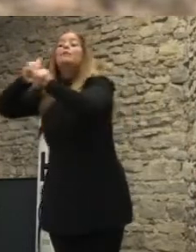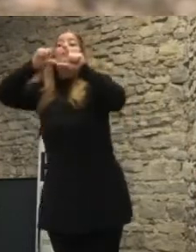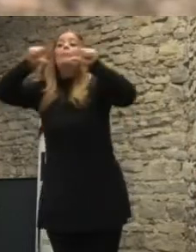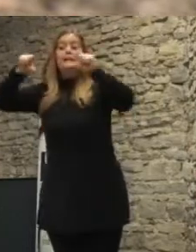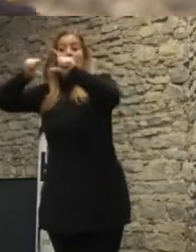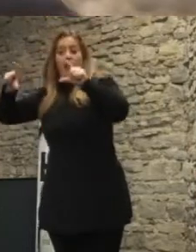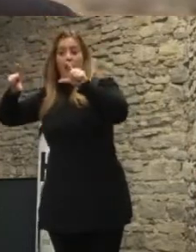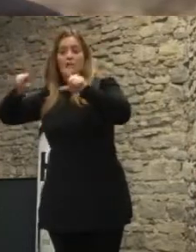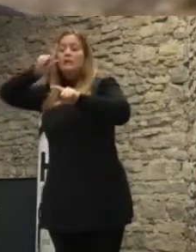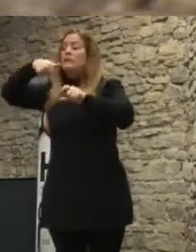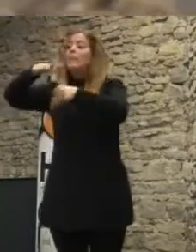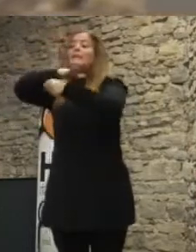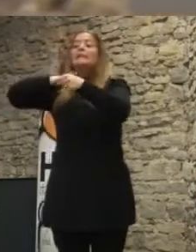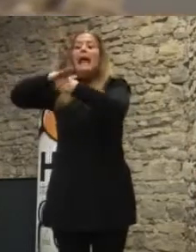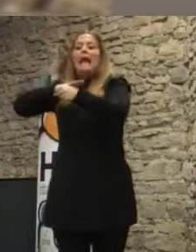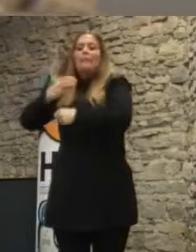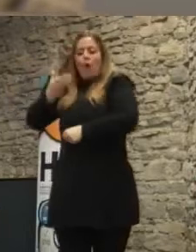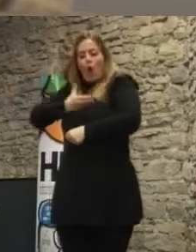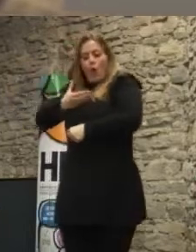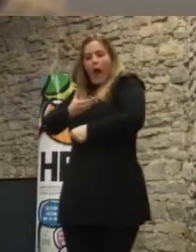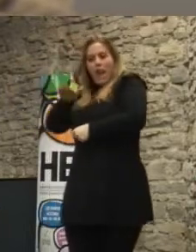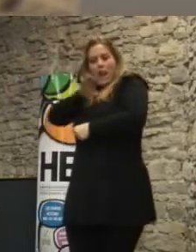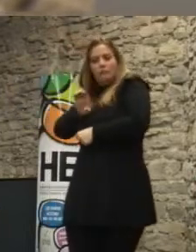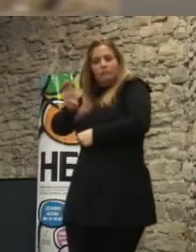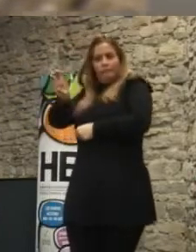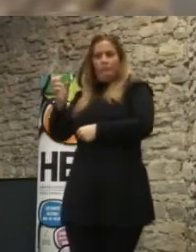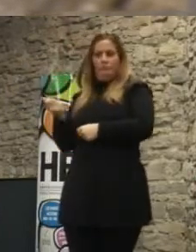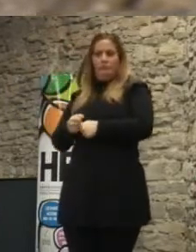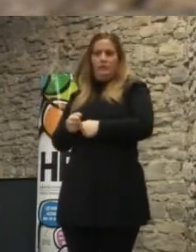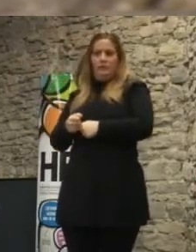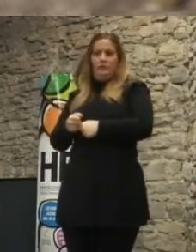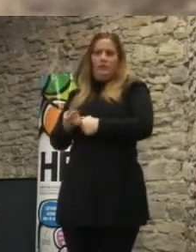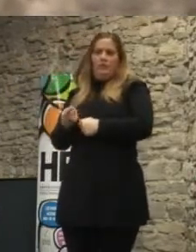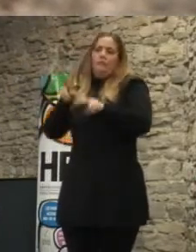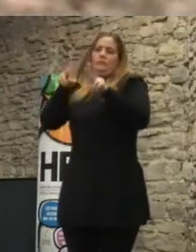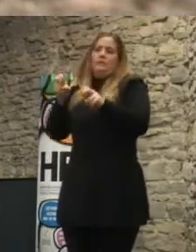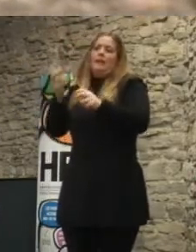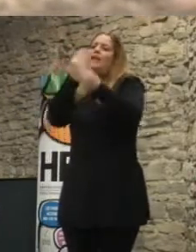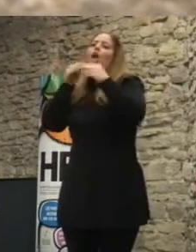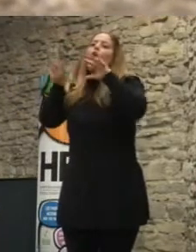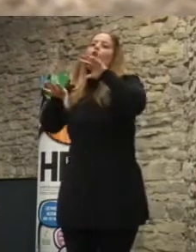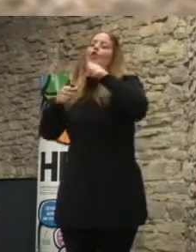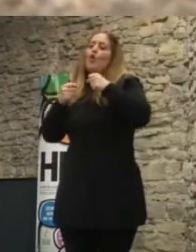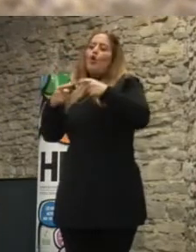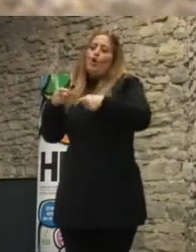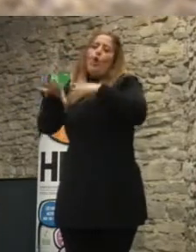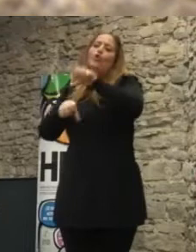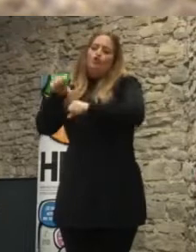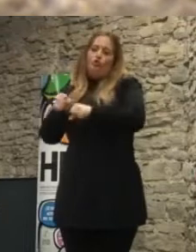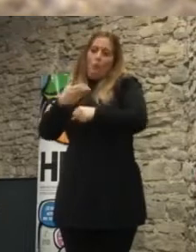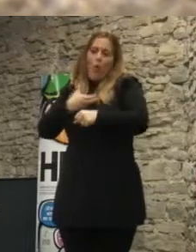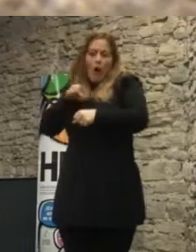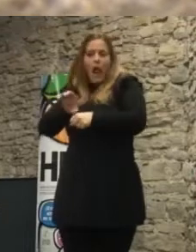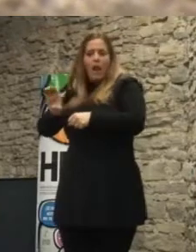el ámbito incluso más local, ¿no? Tenemos temas de comercio, de consumo local, etcétera, etcétera, alguno ya